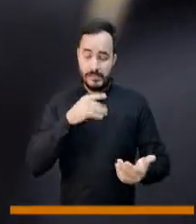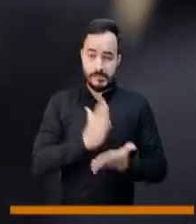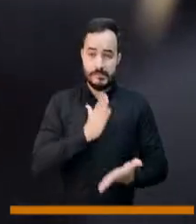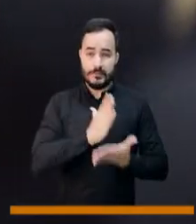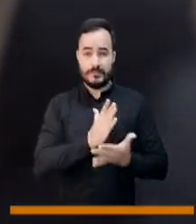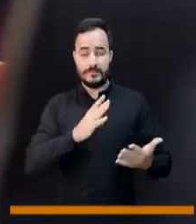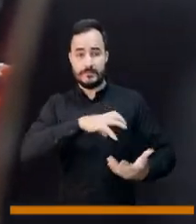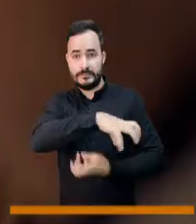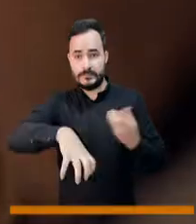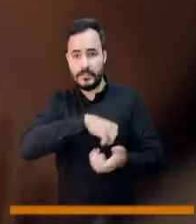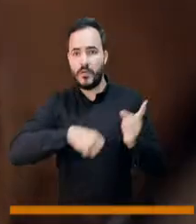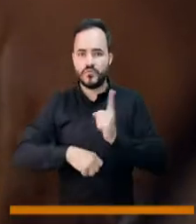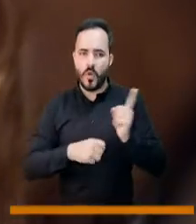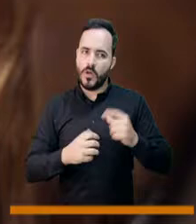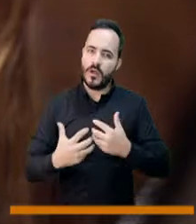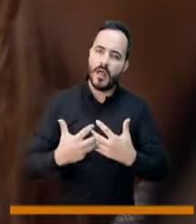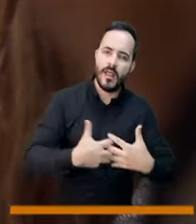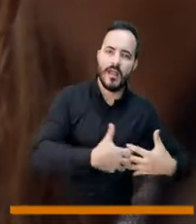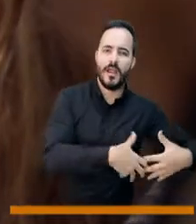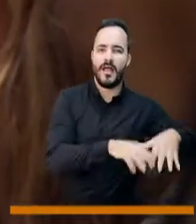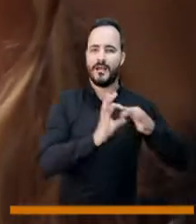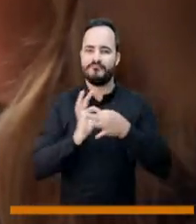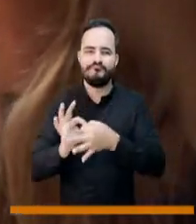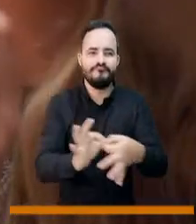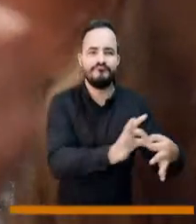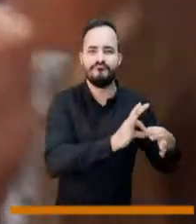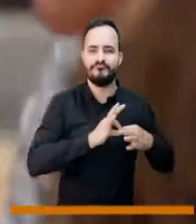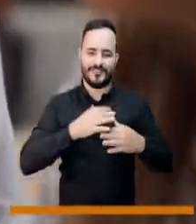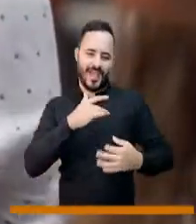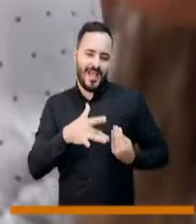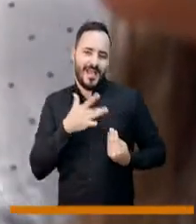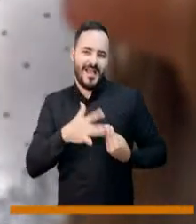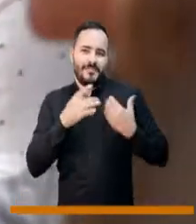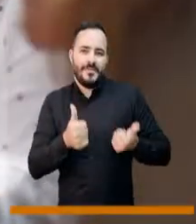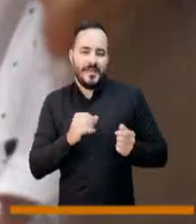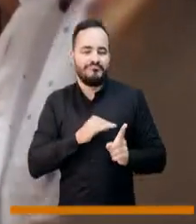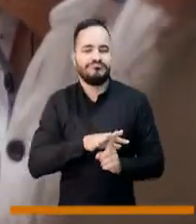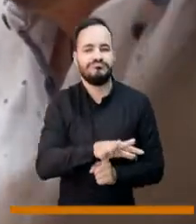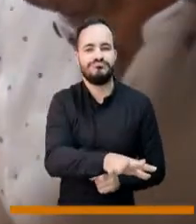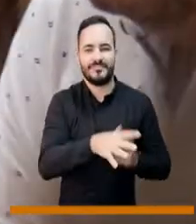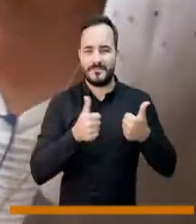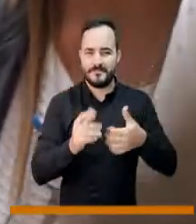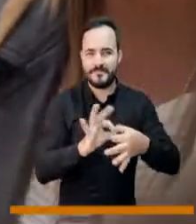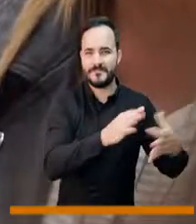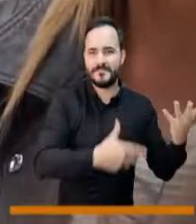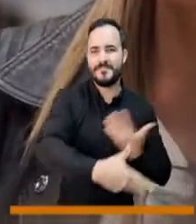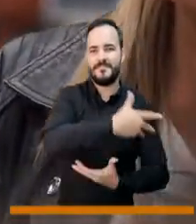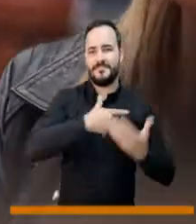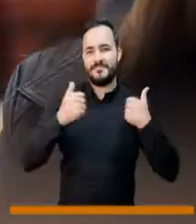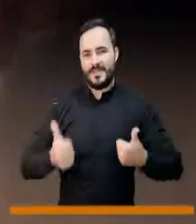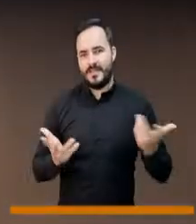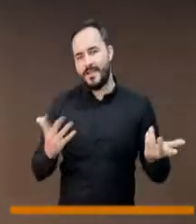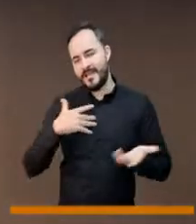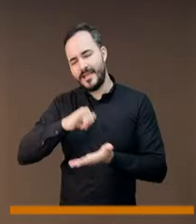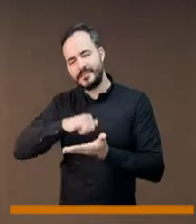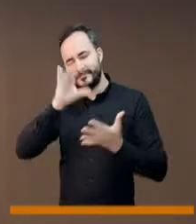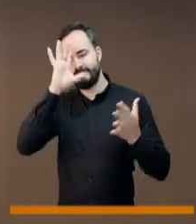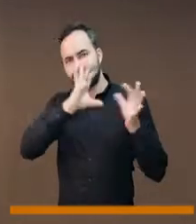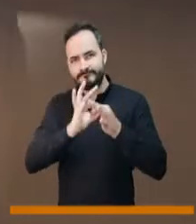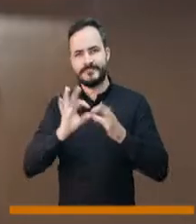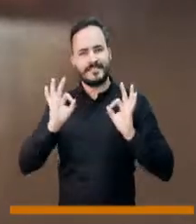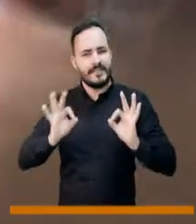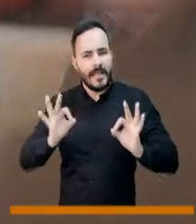espacios armónicos, alegres, contentos. Entonces, siempre es pensar en ese maestro, maestra y